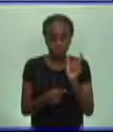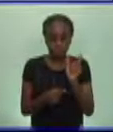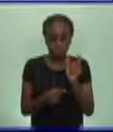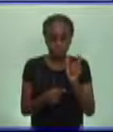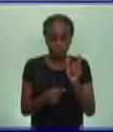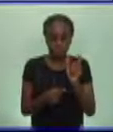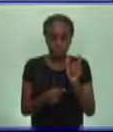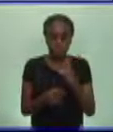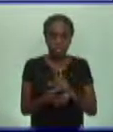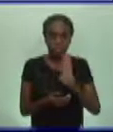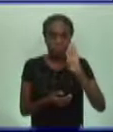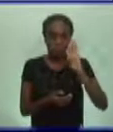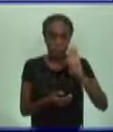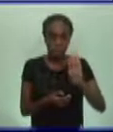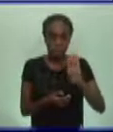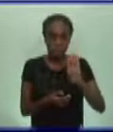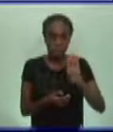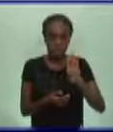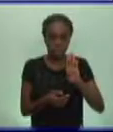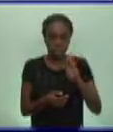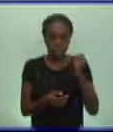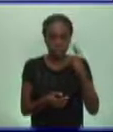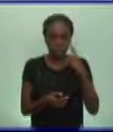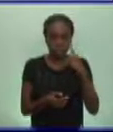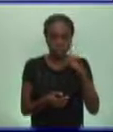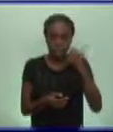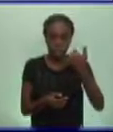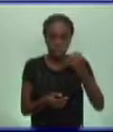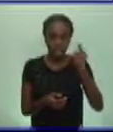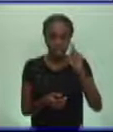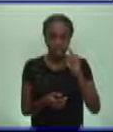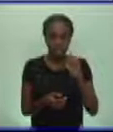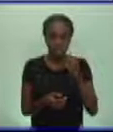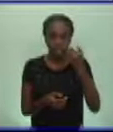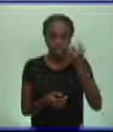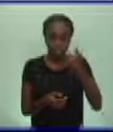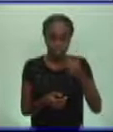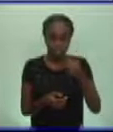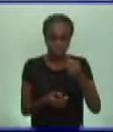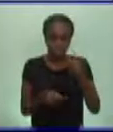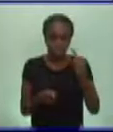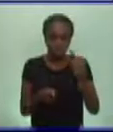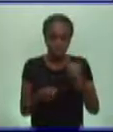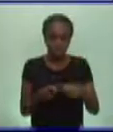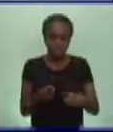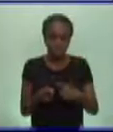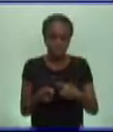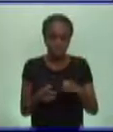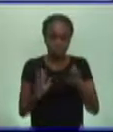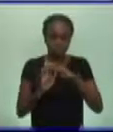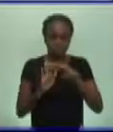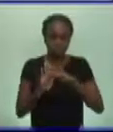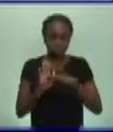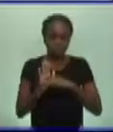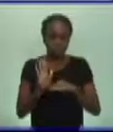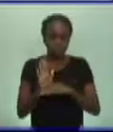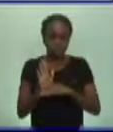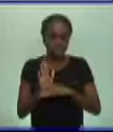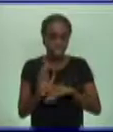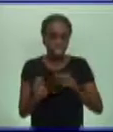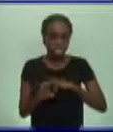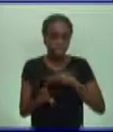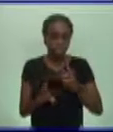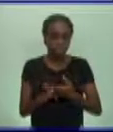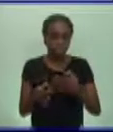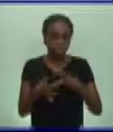B y tiene la terminación asa, que pertenece a otra regla ortográfica que conocerán en